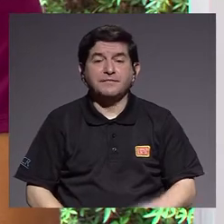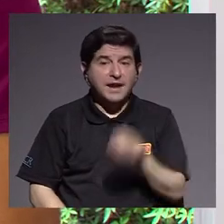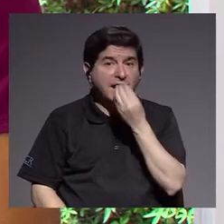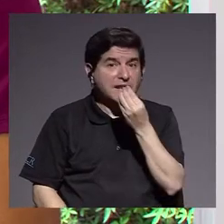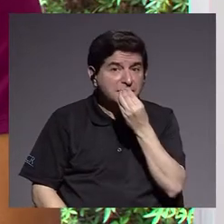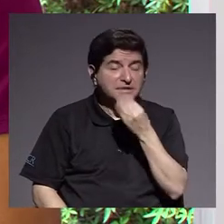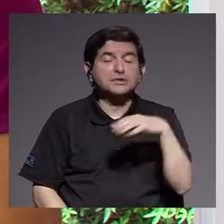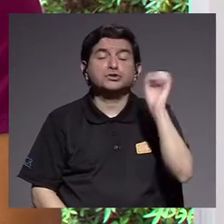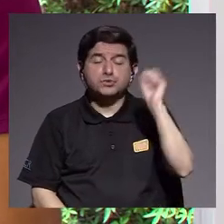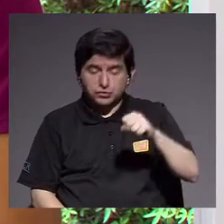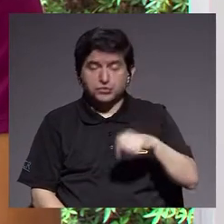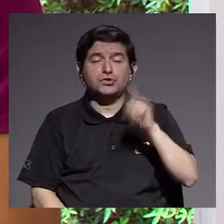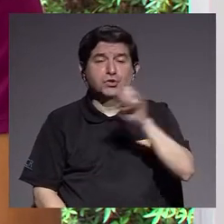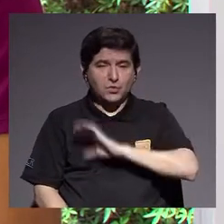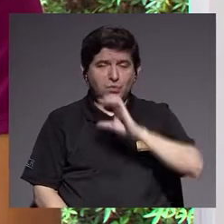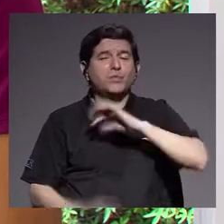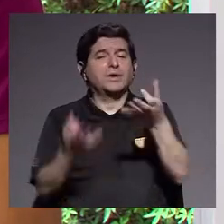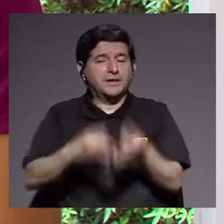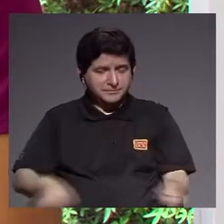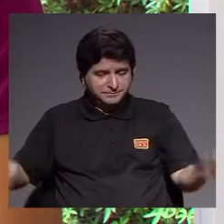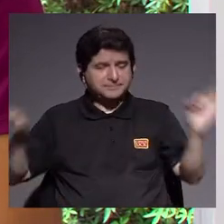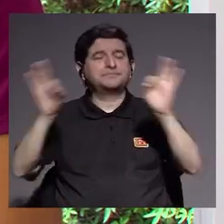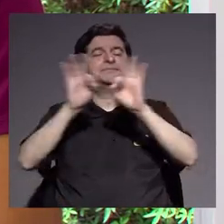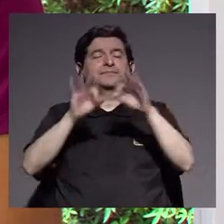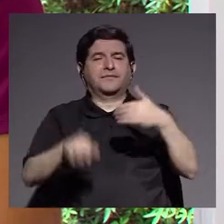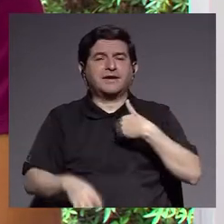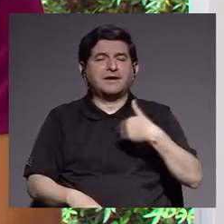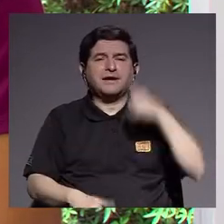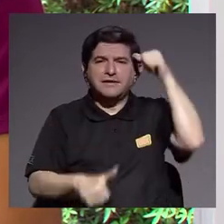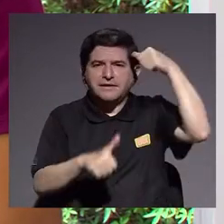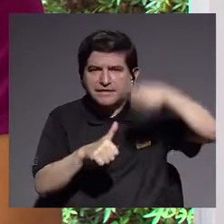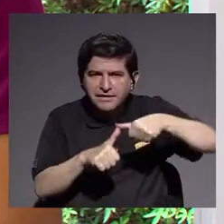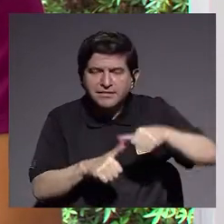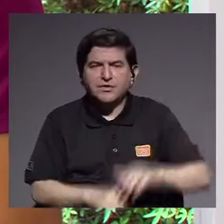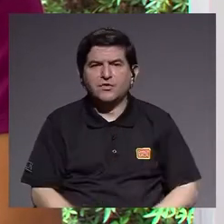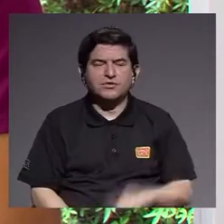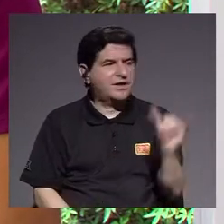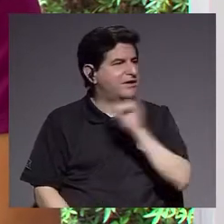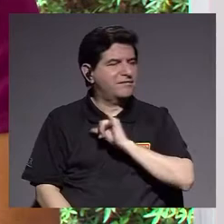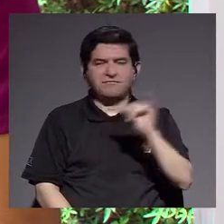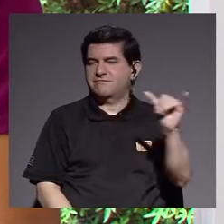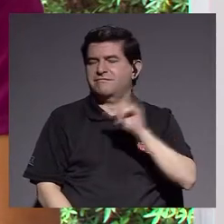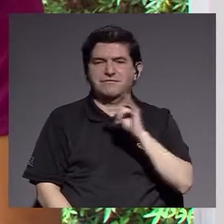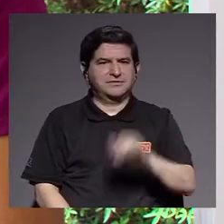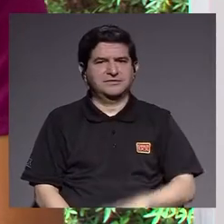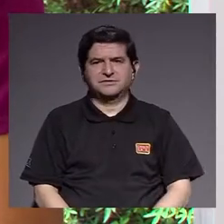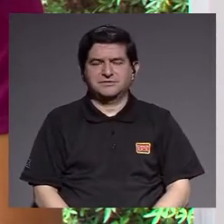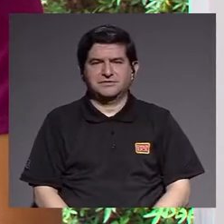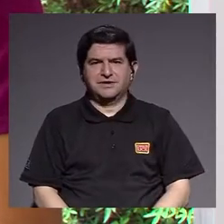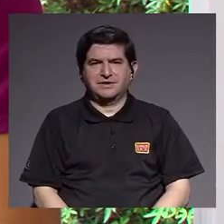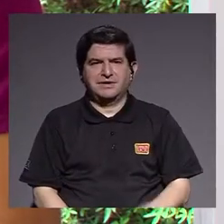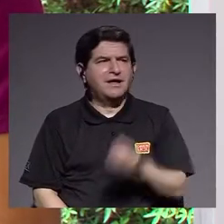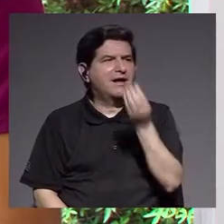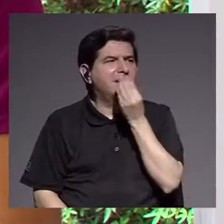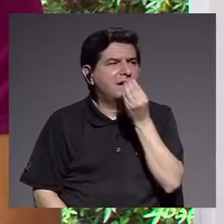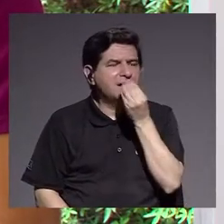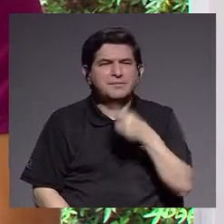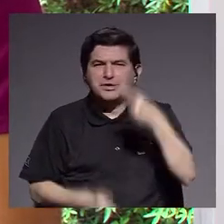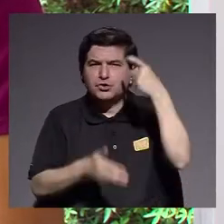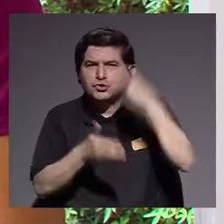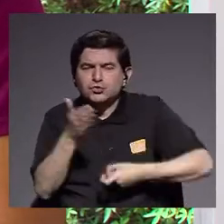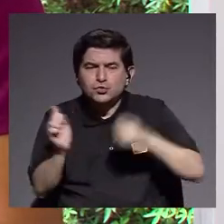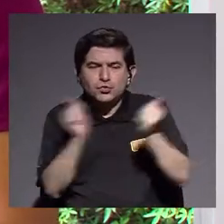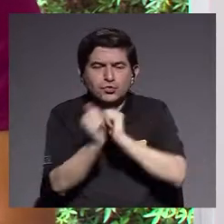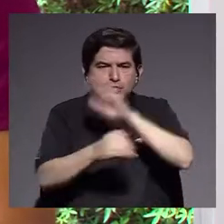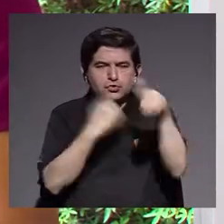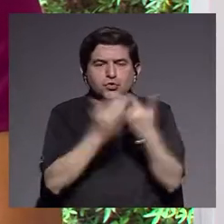la alimentación perderás uno de los aspectos importa tener en cuenta que obviamente no es lo mismo que entramos alimentos